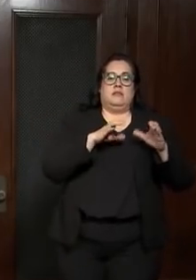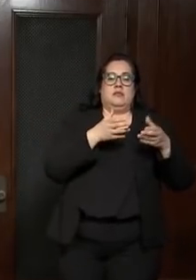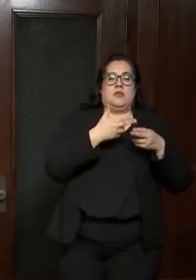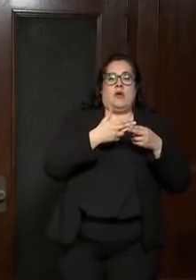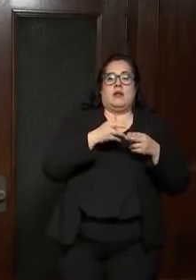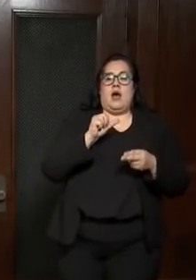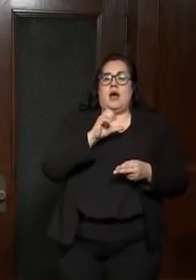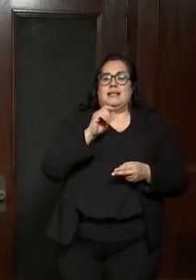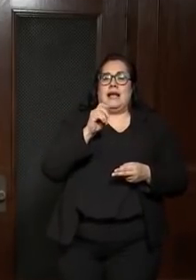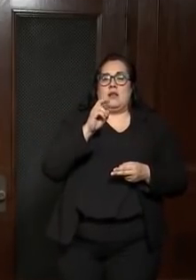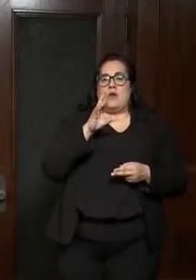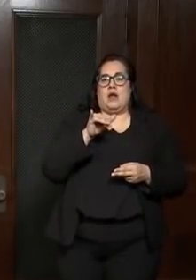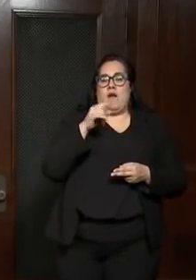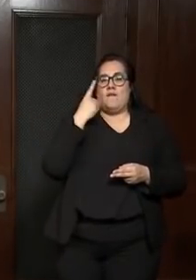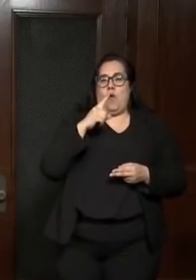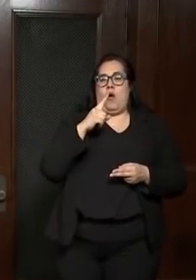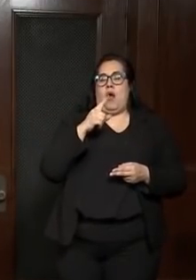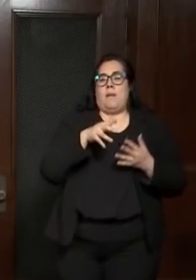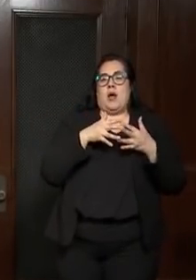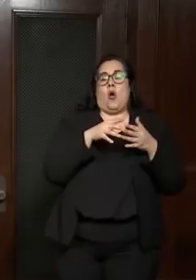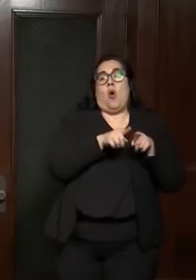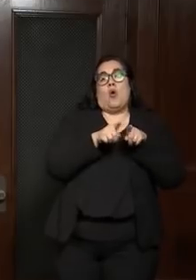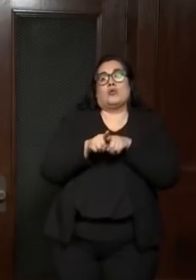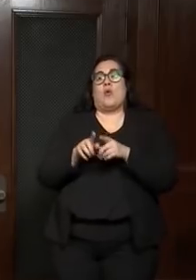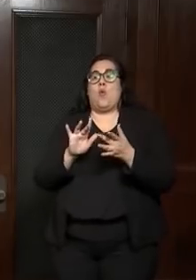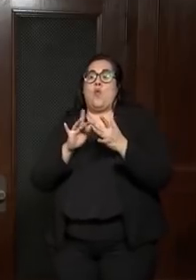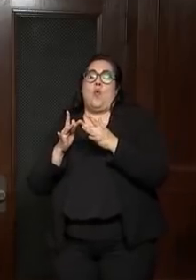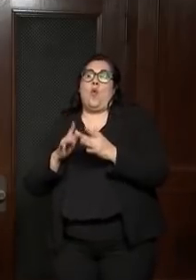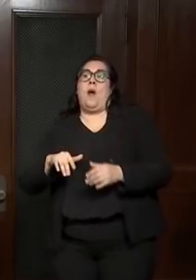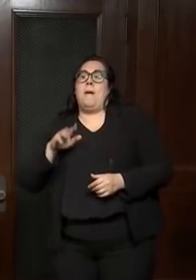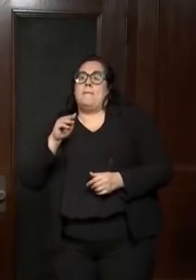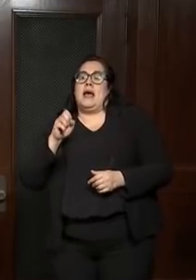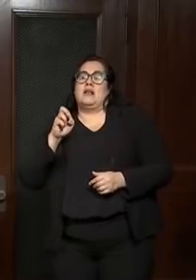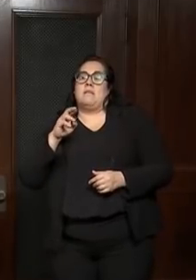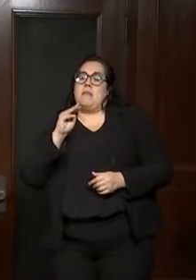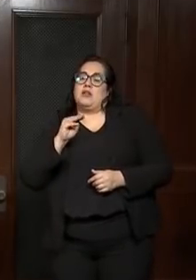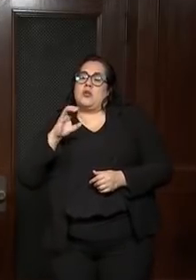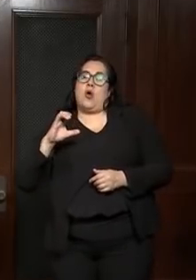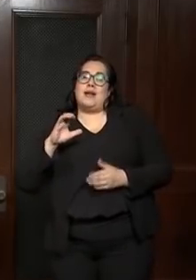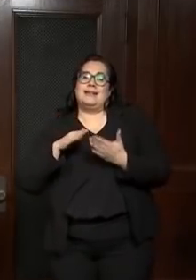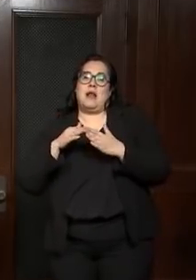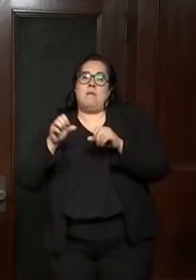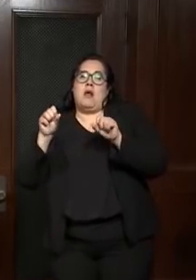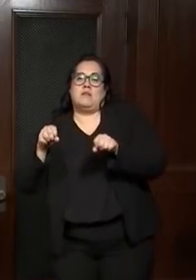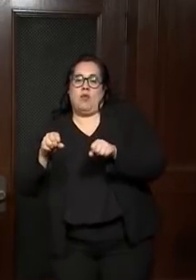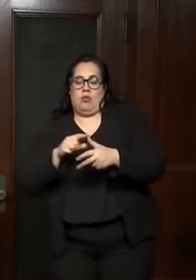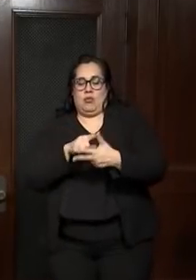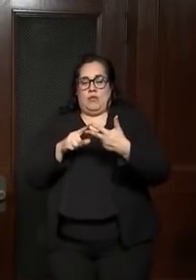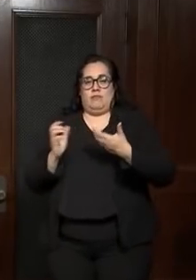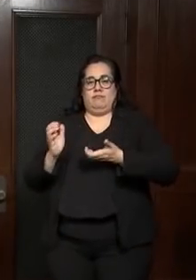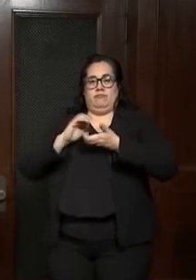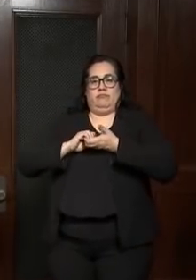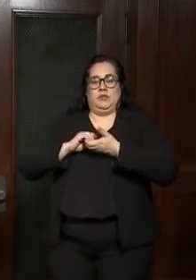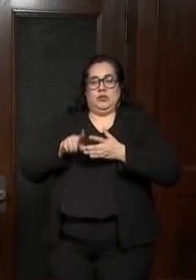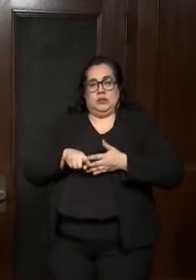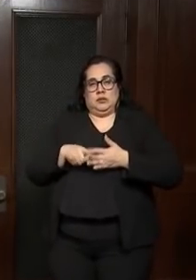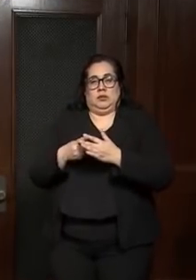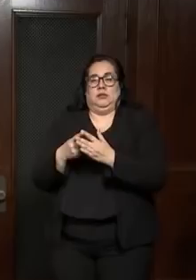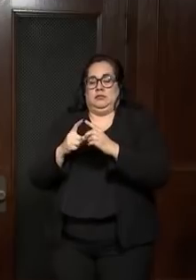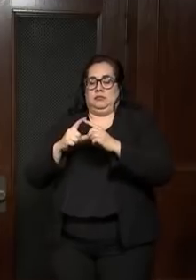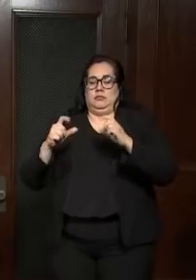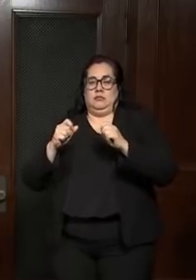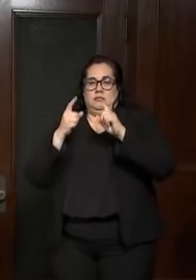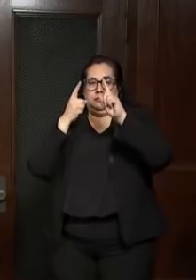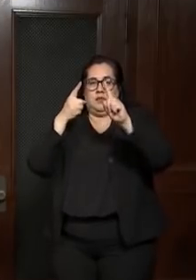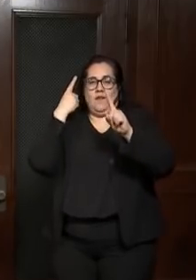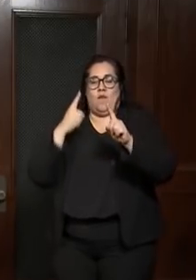America, y la red Mastercard's City Possible para lanzar la iniciativa Tarjetas